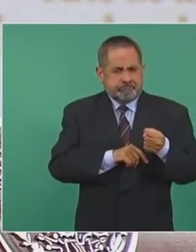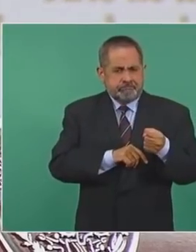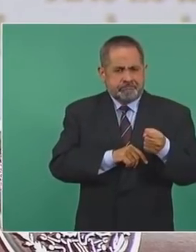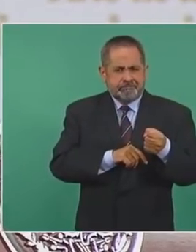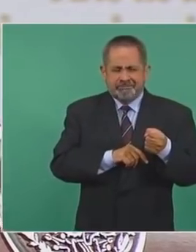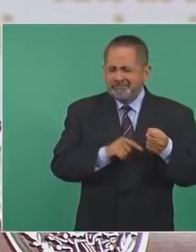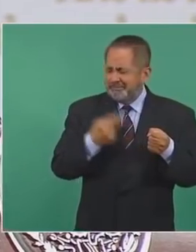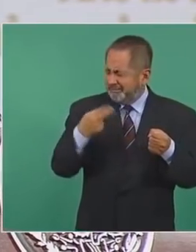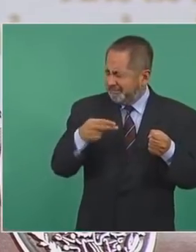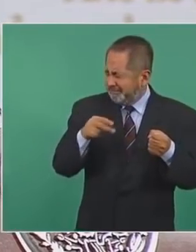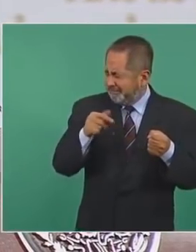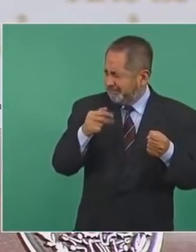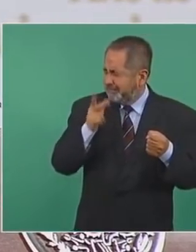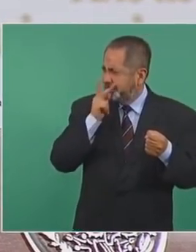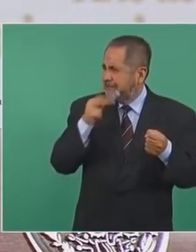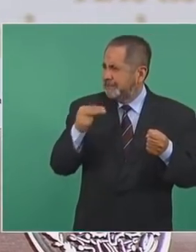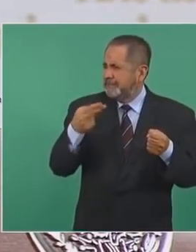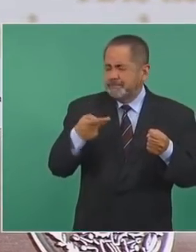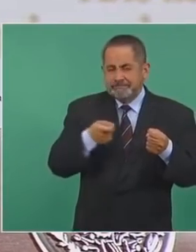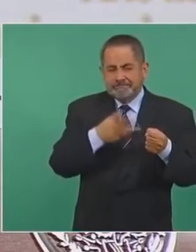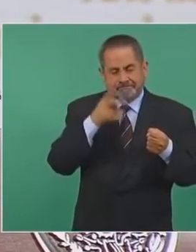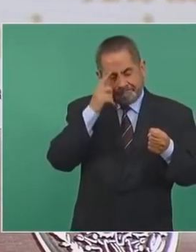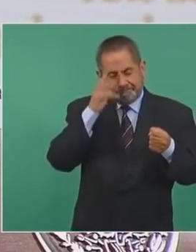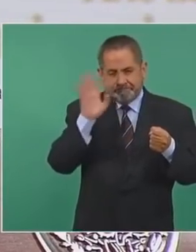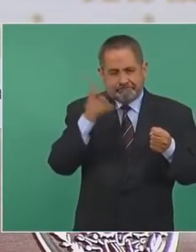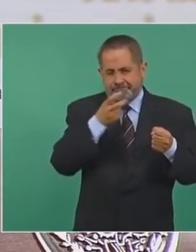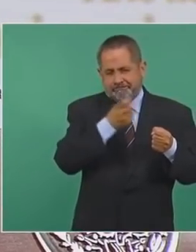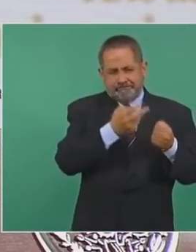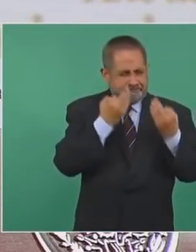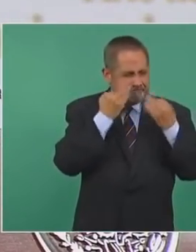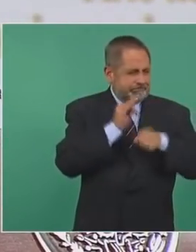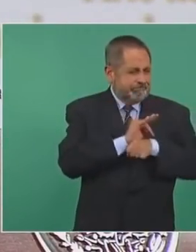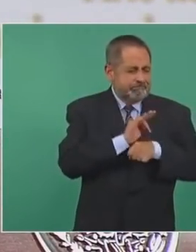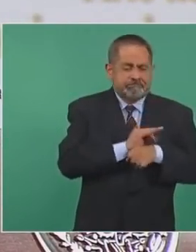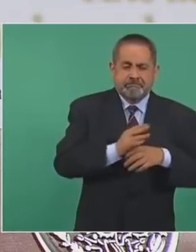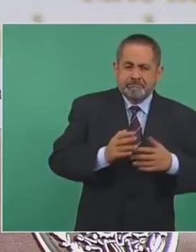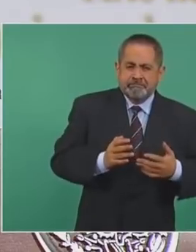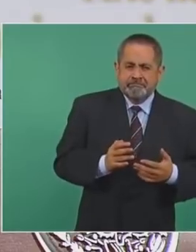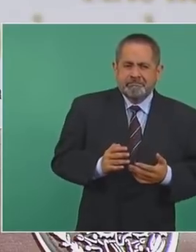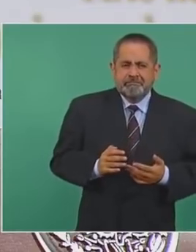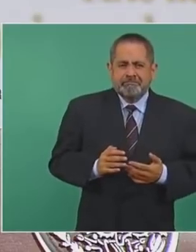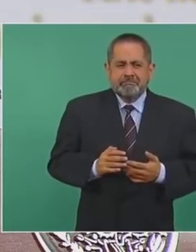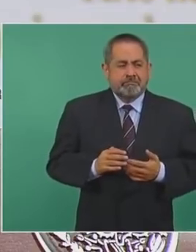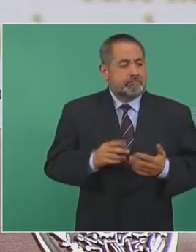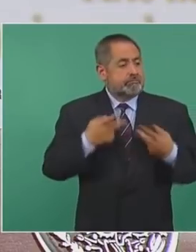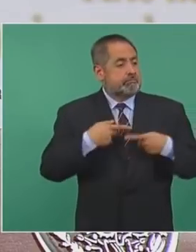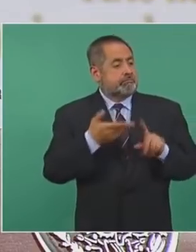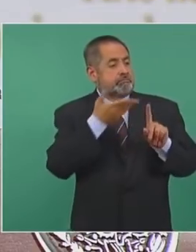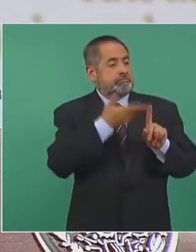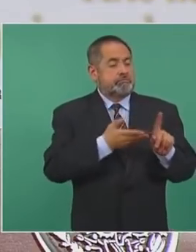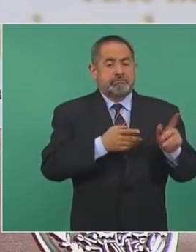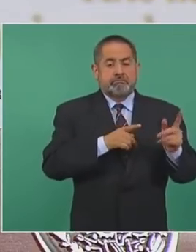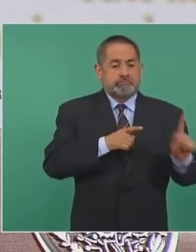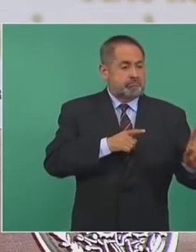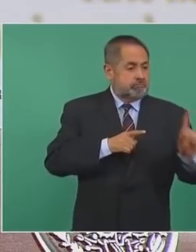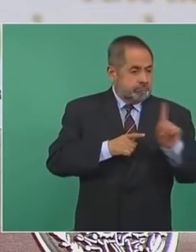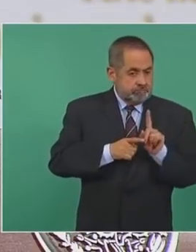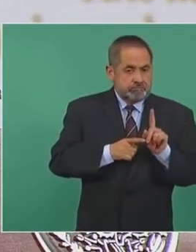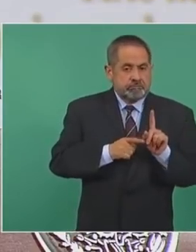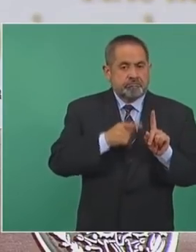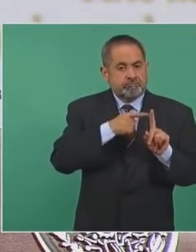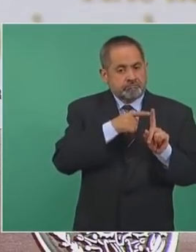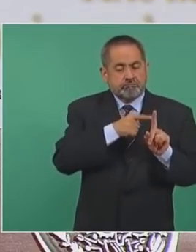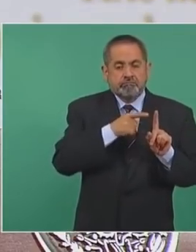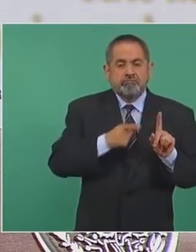le llaman de otra manera, pero eso es, un agente que está